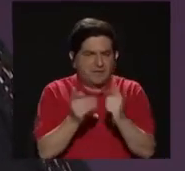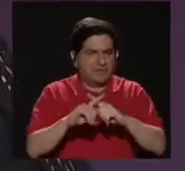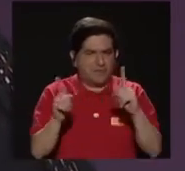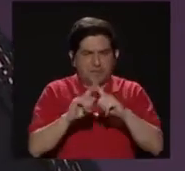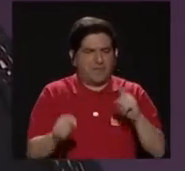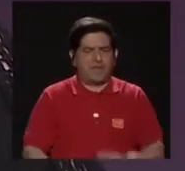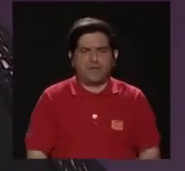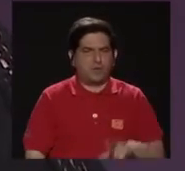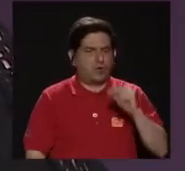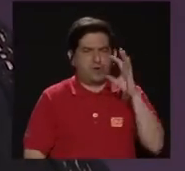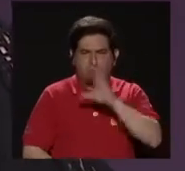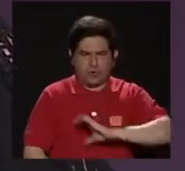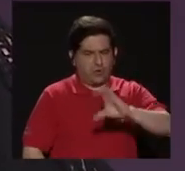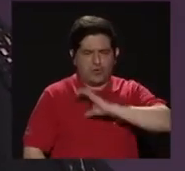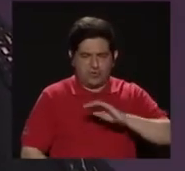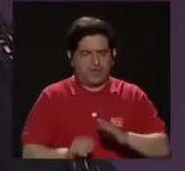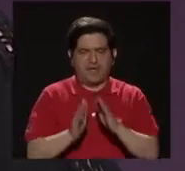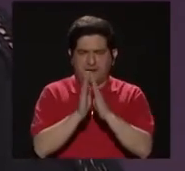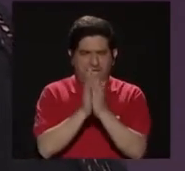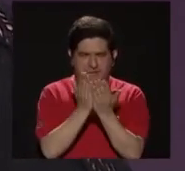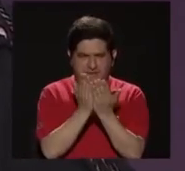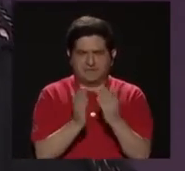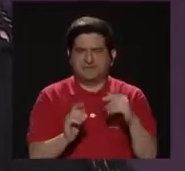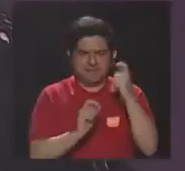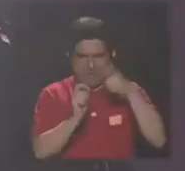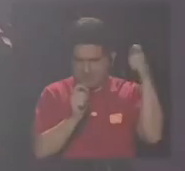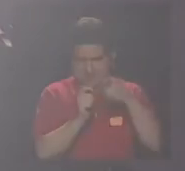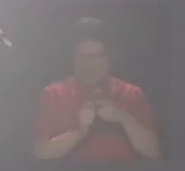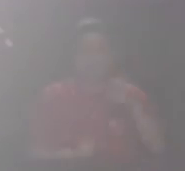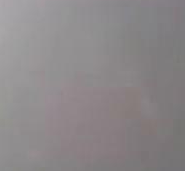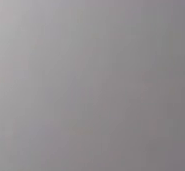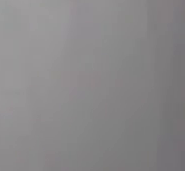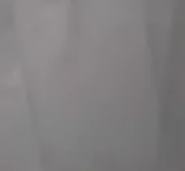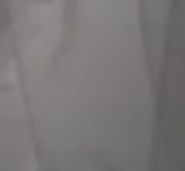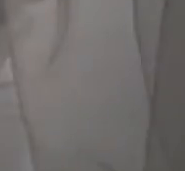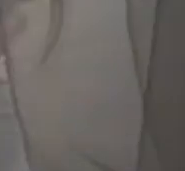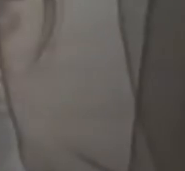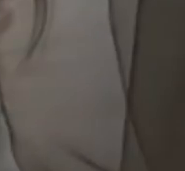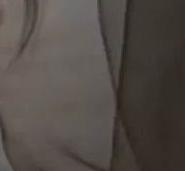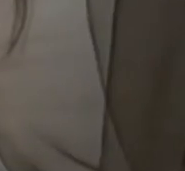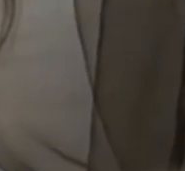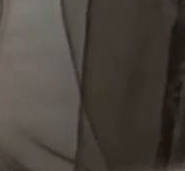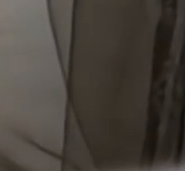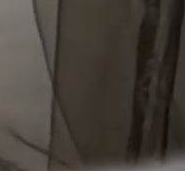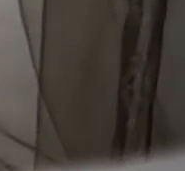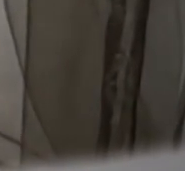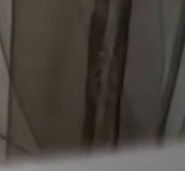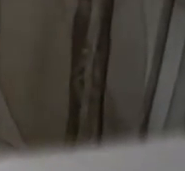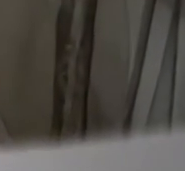guiño al libro y un homenaje al libro de ella. Lobas es una película que trata